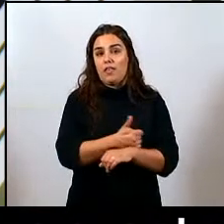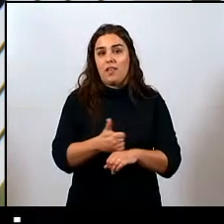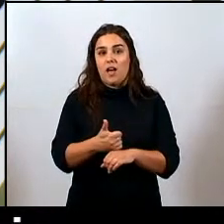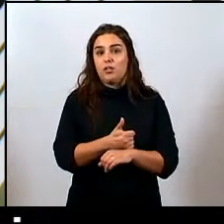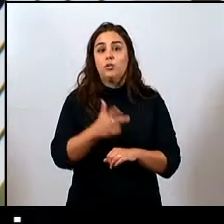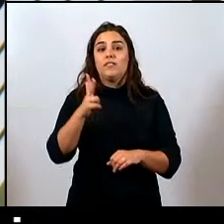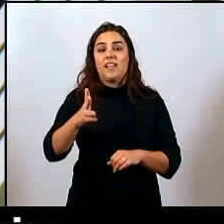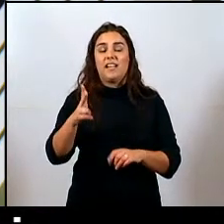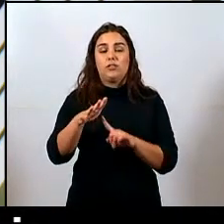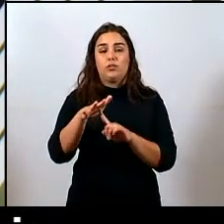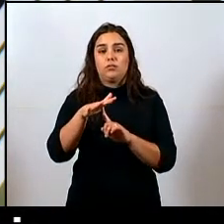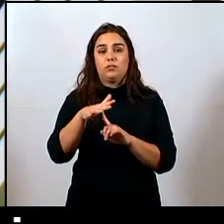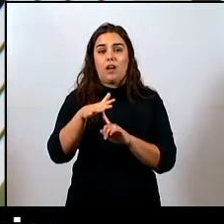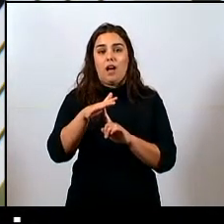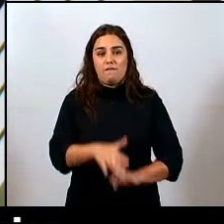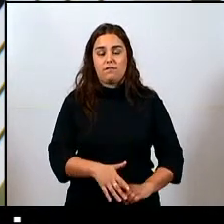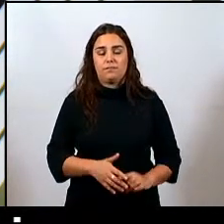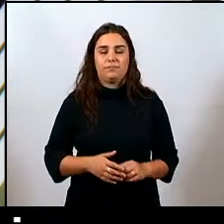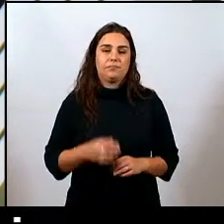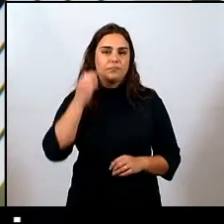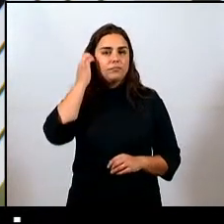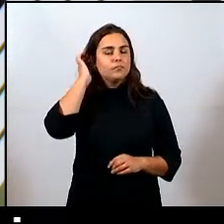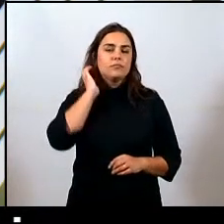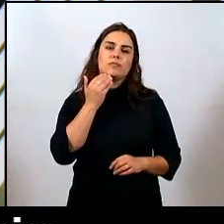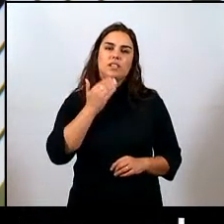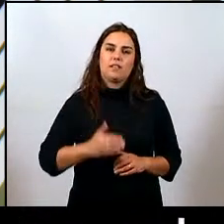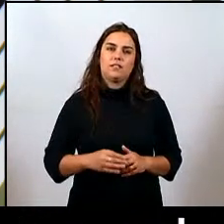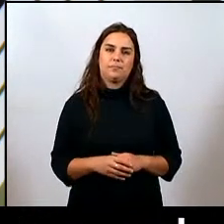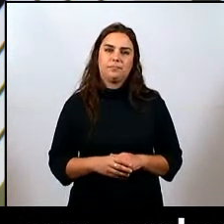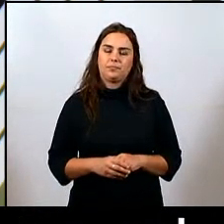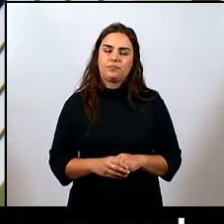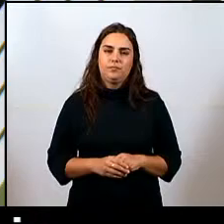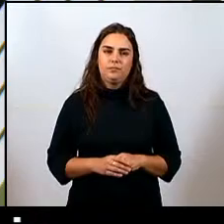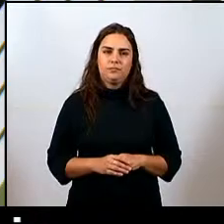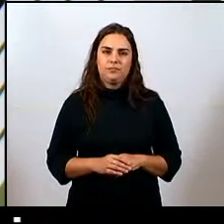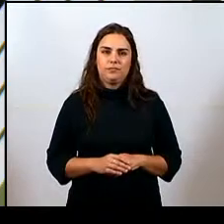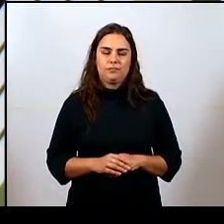vulnerando sus derechos. Gracias.